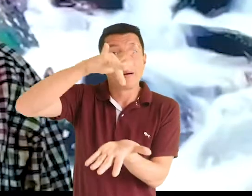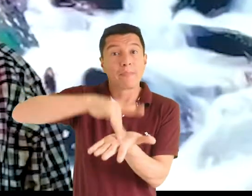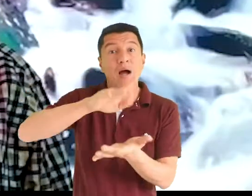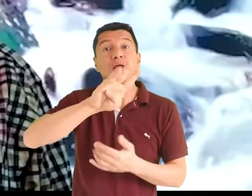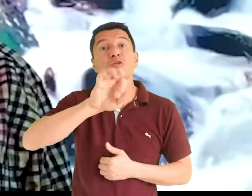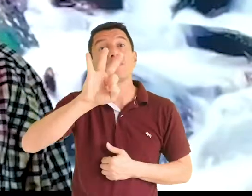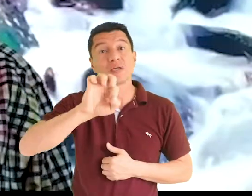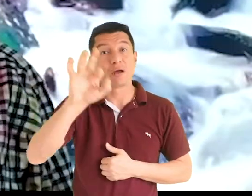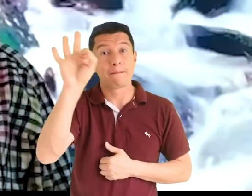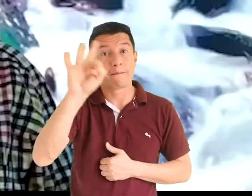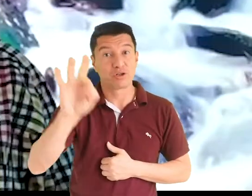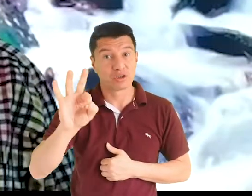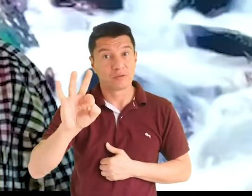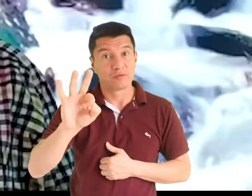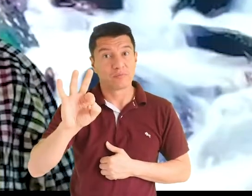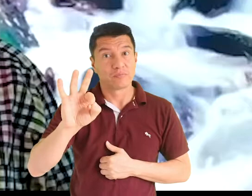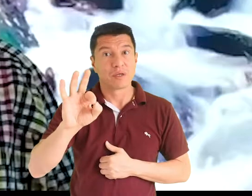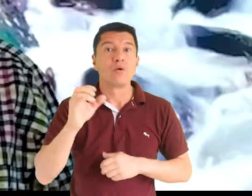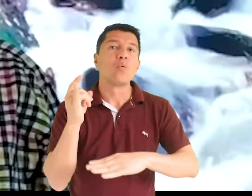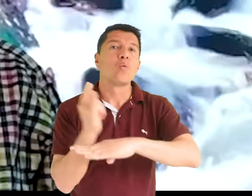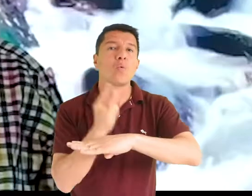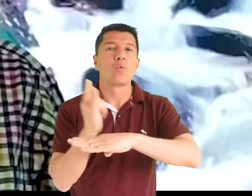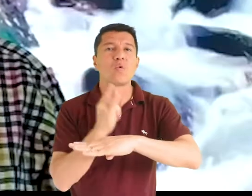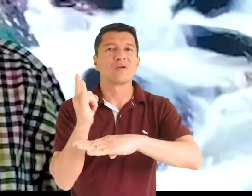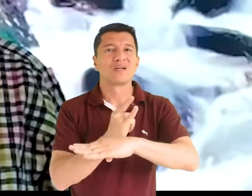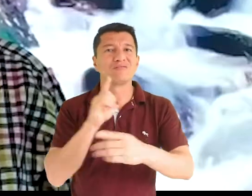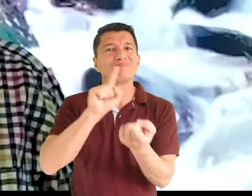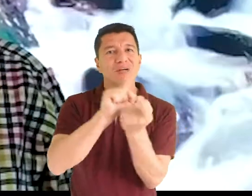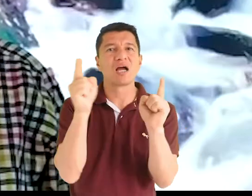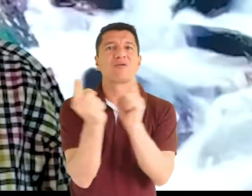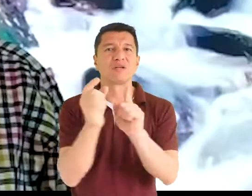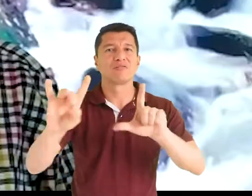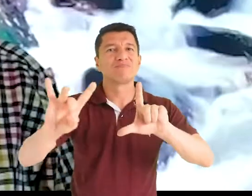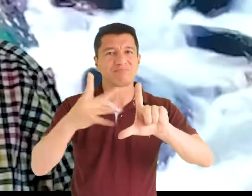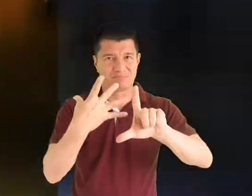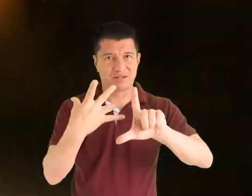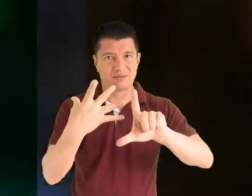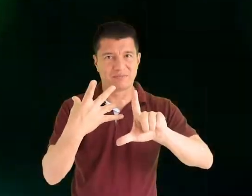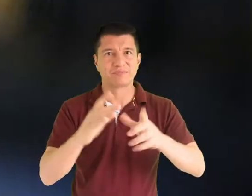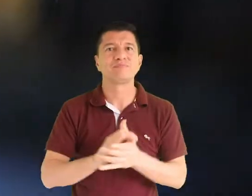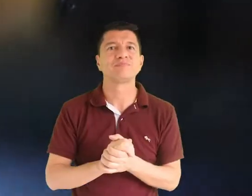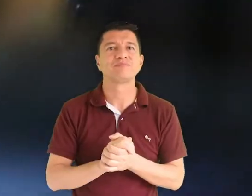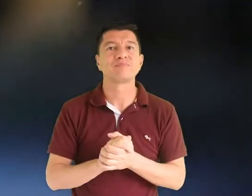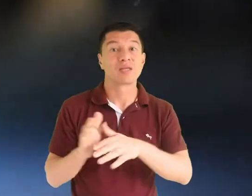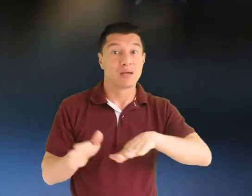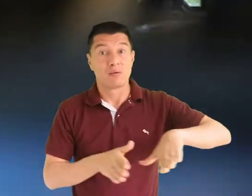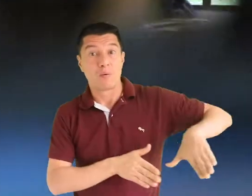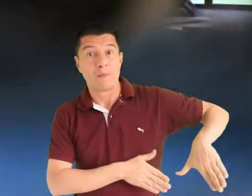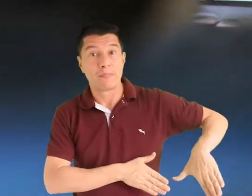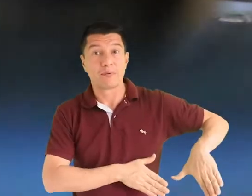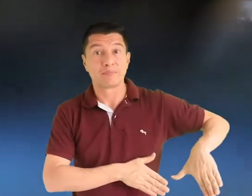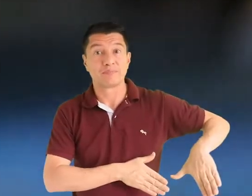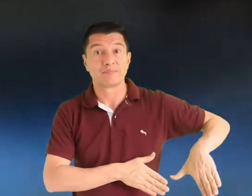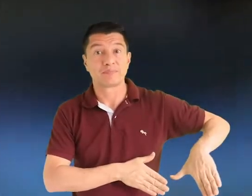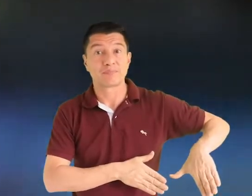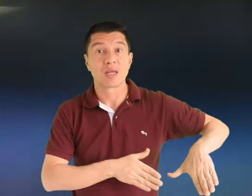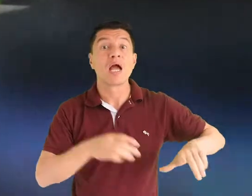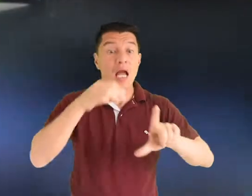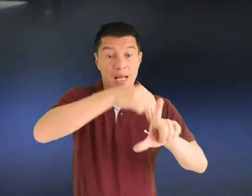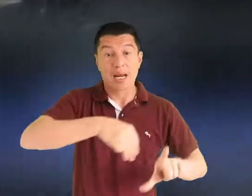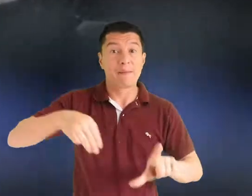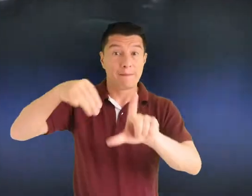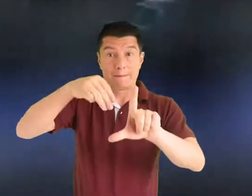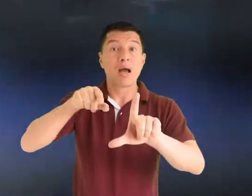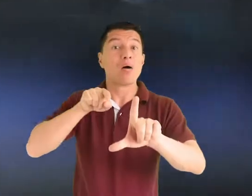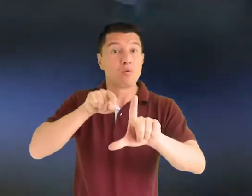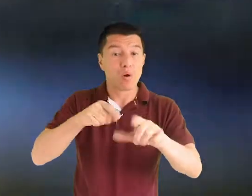del 98% a través de los encuentros virtuales. Por otra parte, la